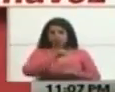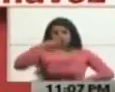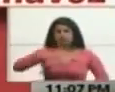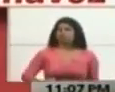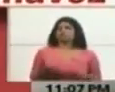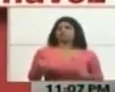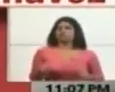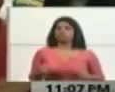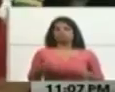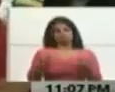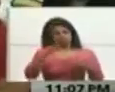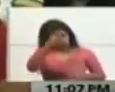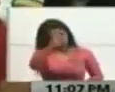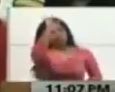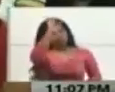lección.